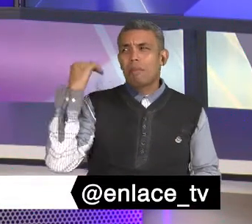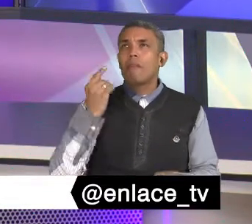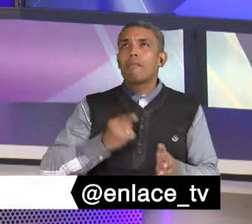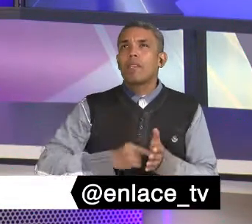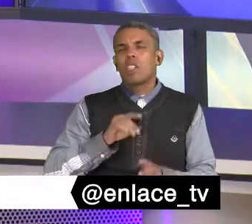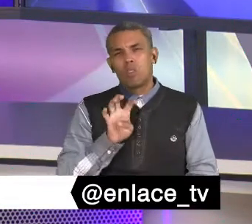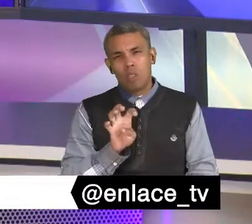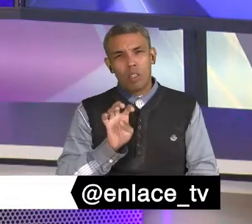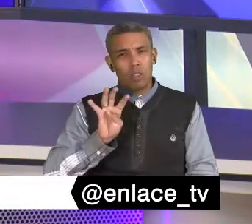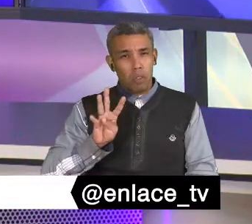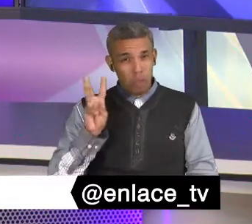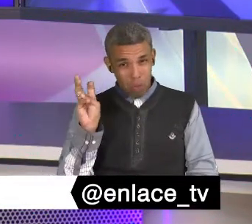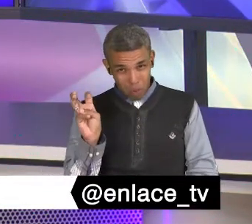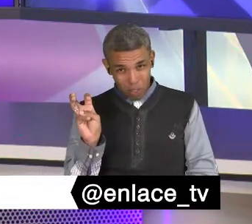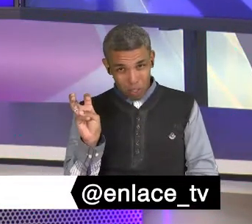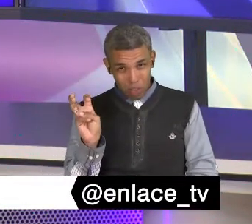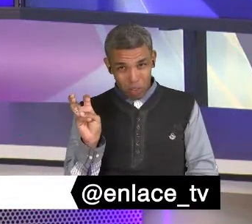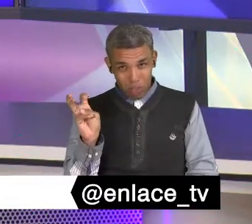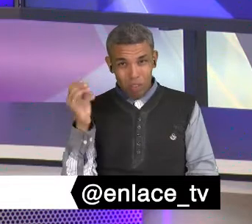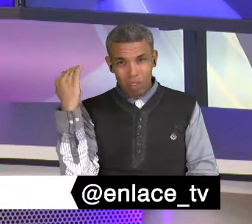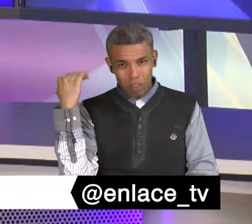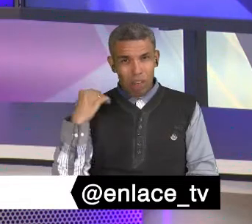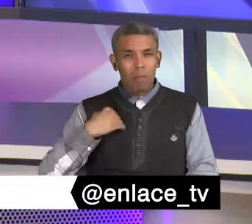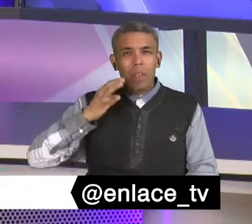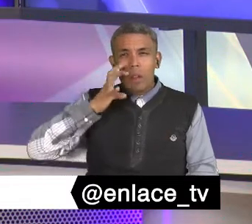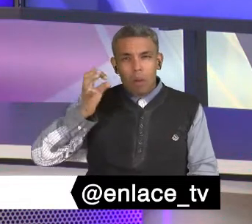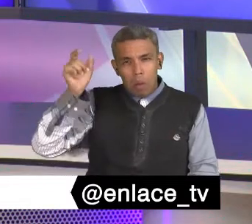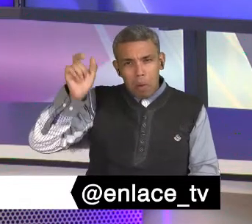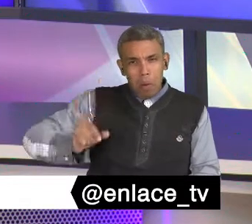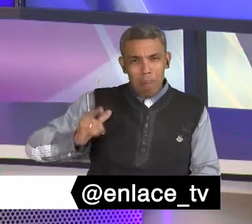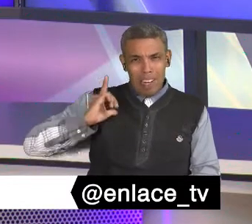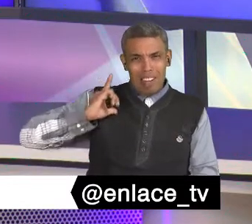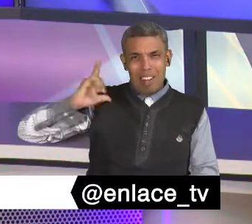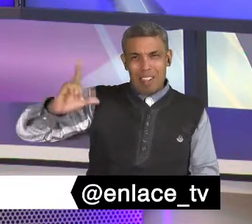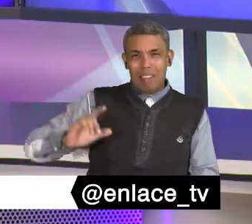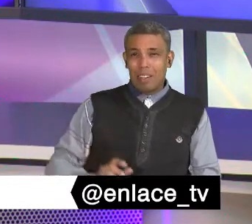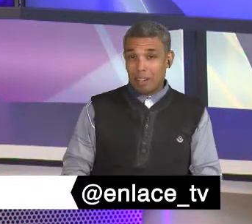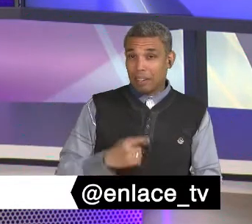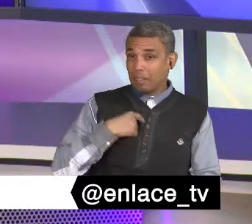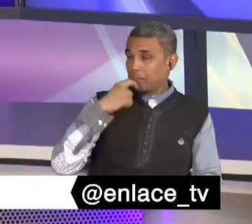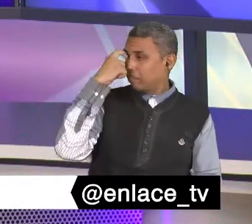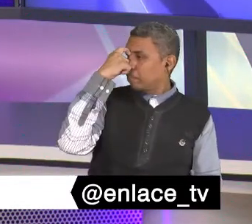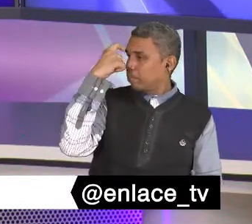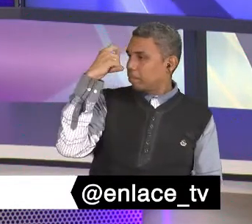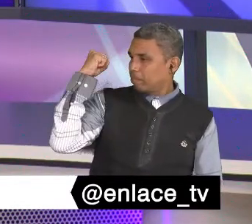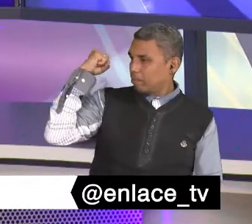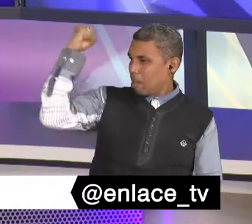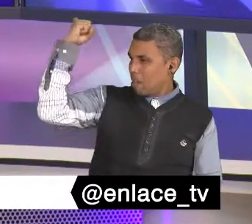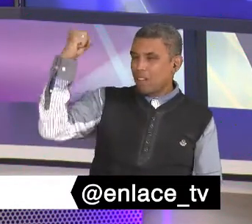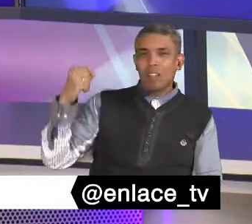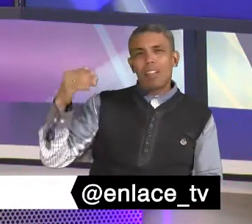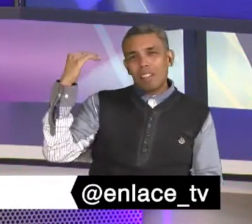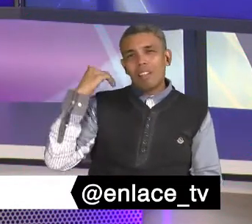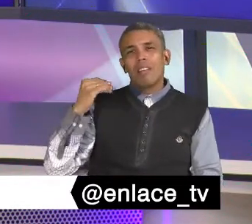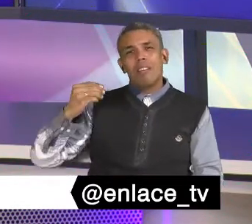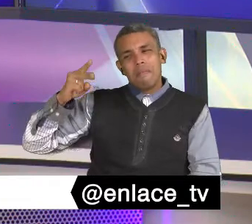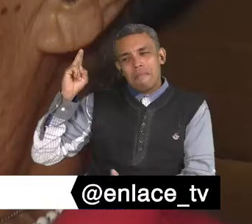el caudillo liberal Jorge Eliezer Gaitán. Arias revivió lo sucedido en Barranca Bermeja hace 69